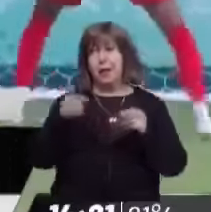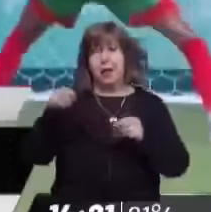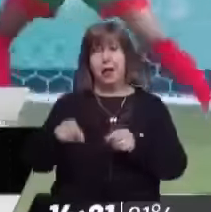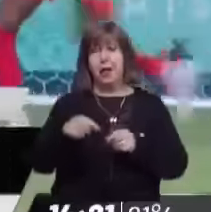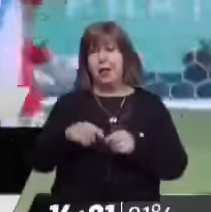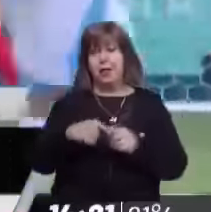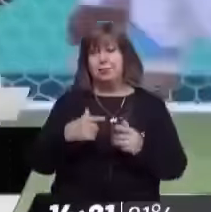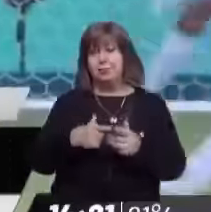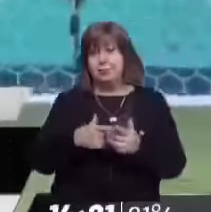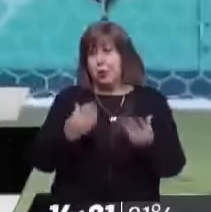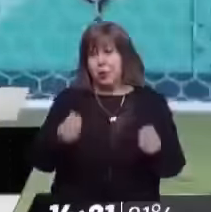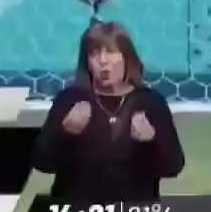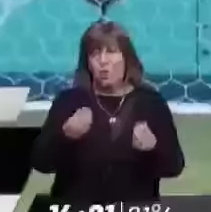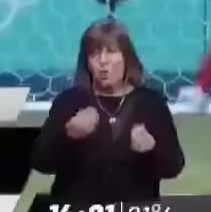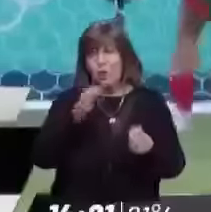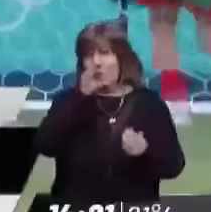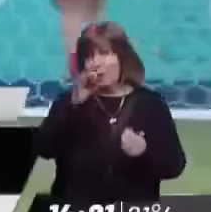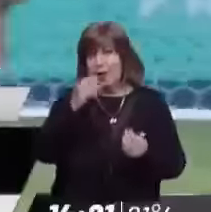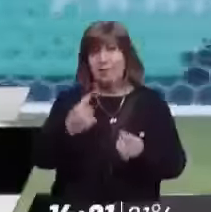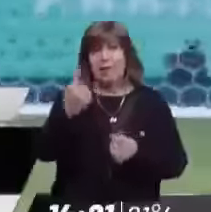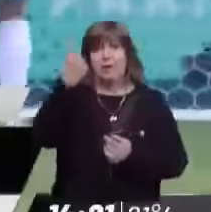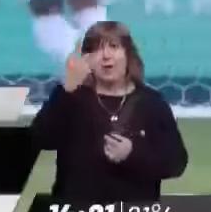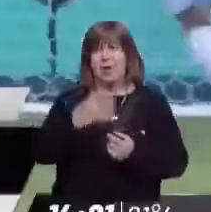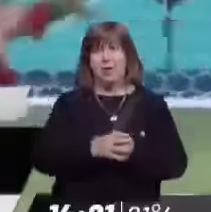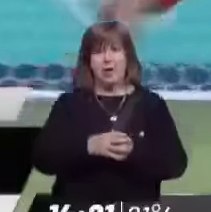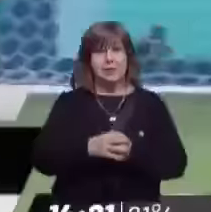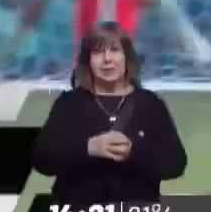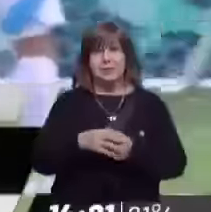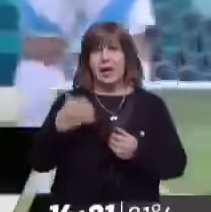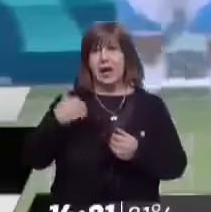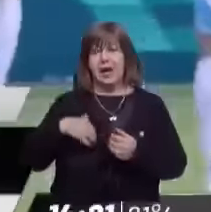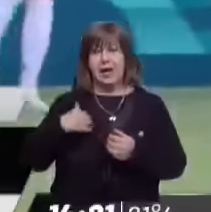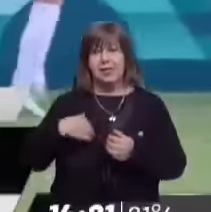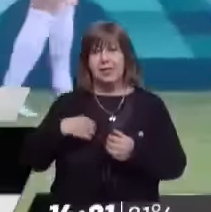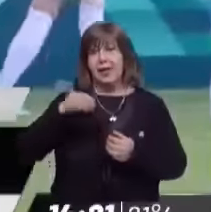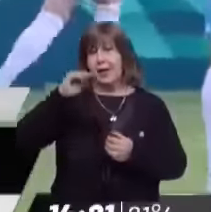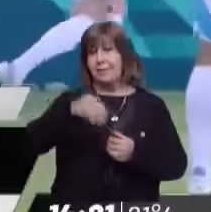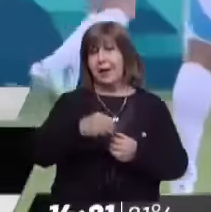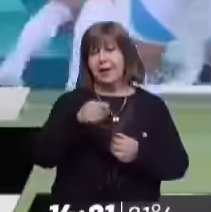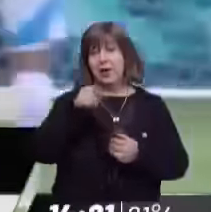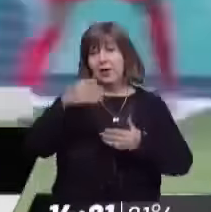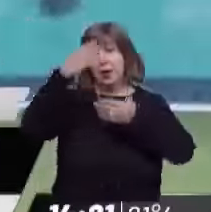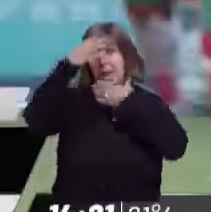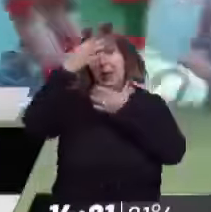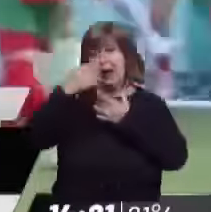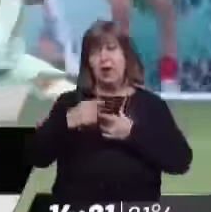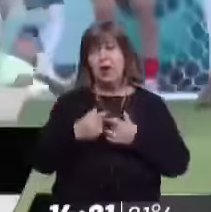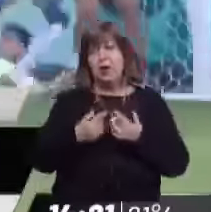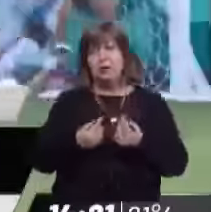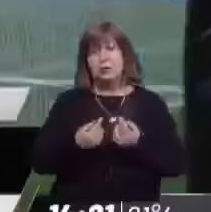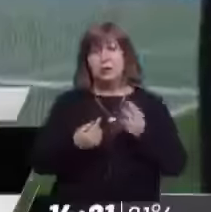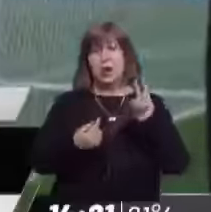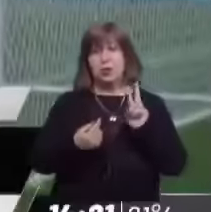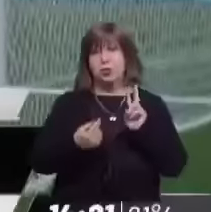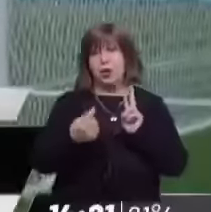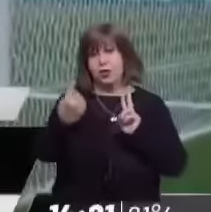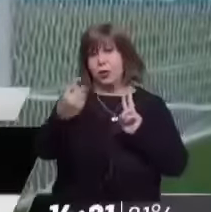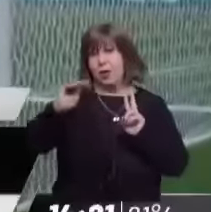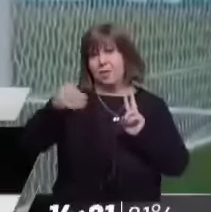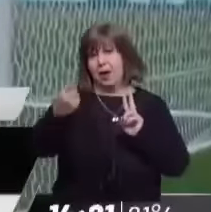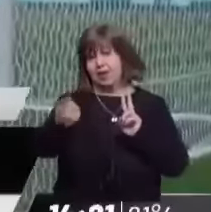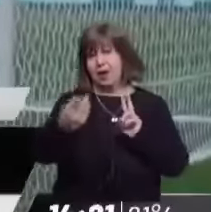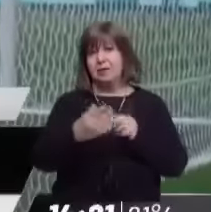sin precedente en la historia de los Juegos Olímpicos. Sí. Argentina arranca con derrota ante Marruecos en fútbol masculino. Jugará el